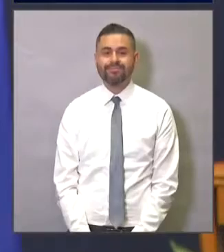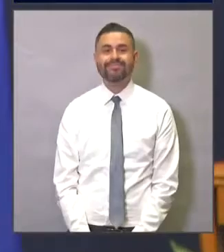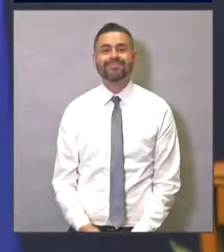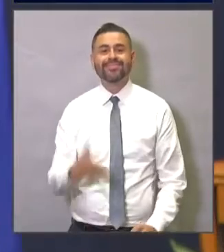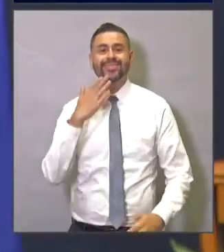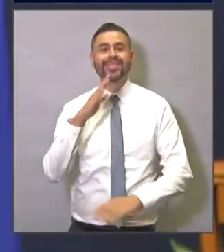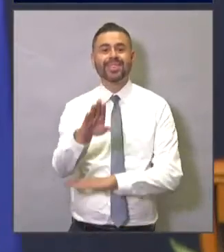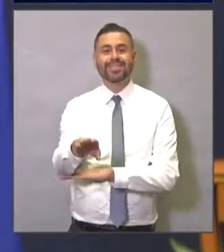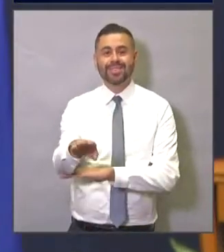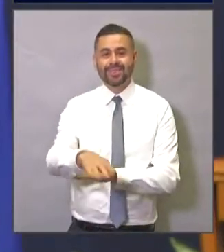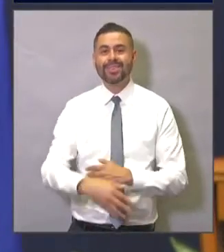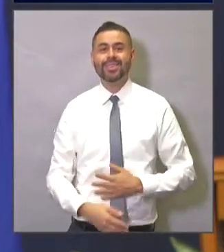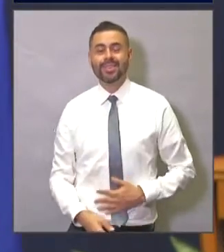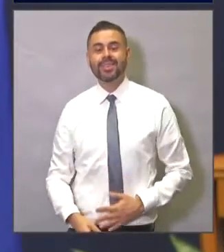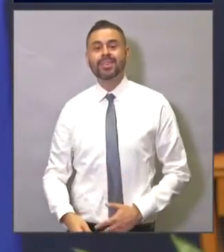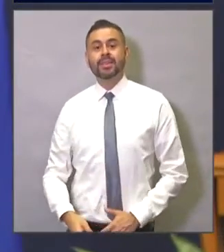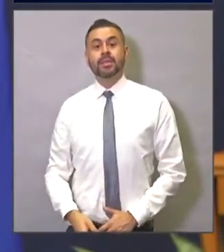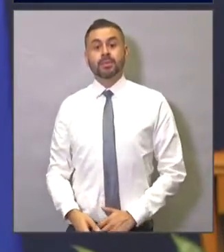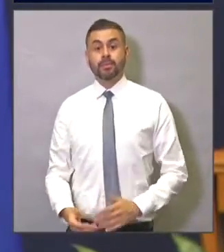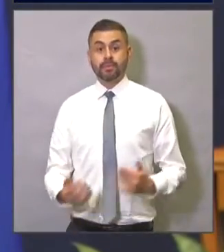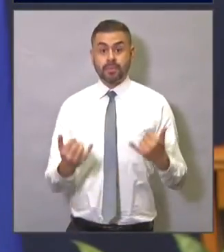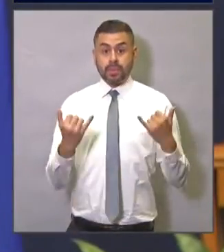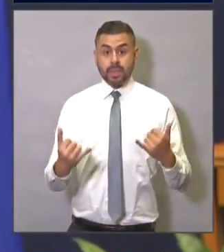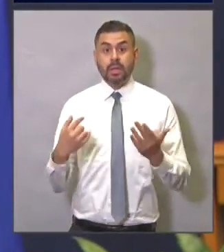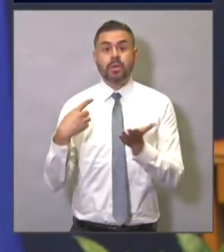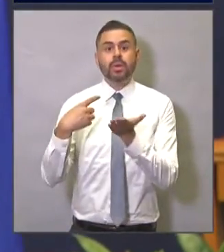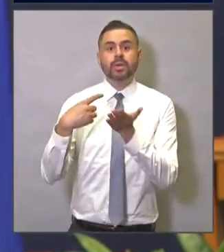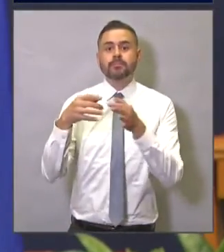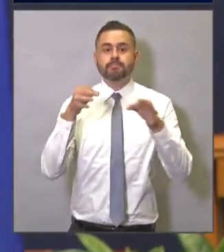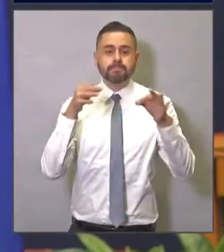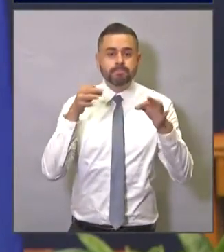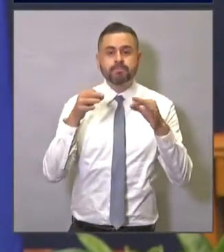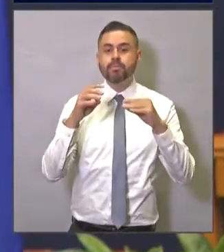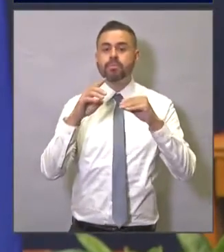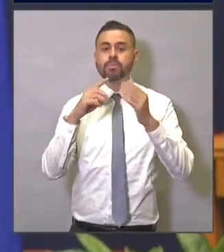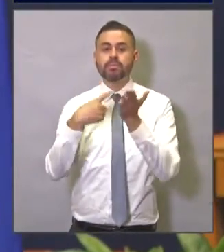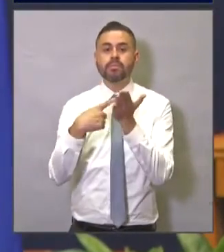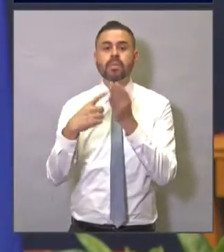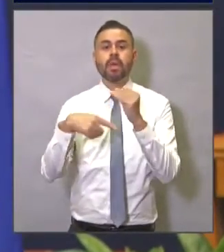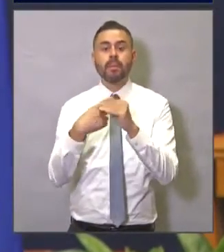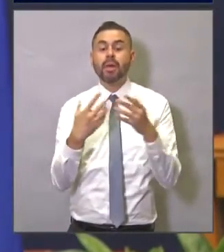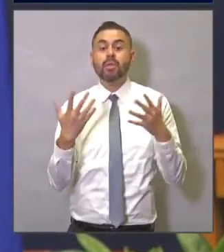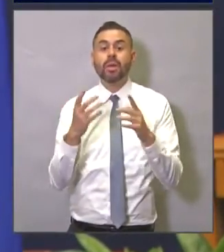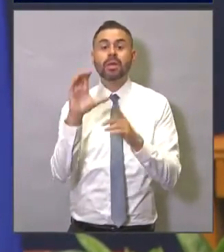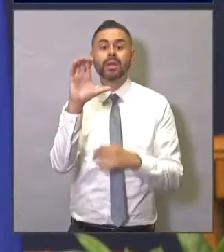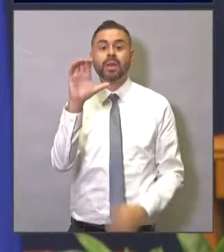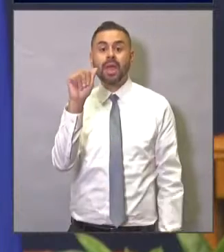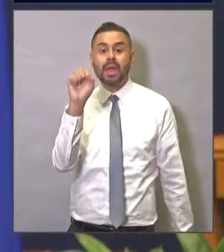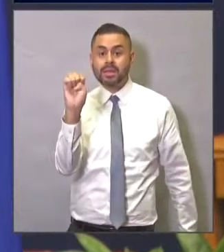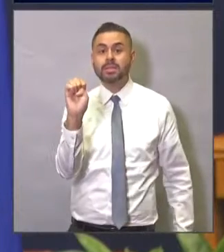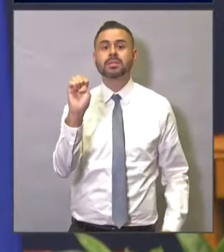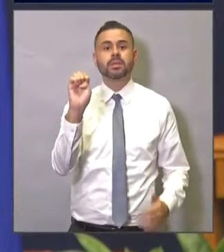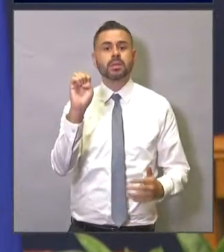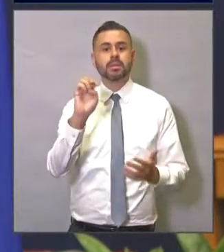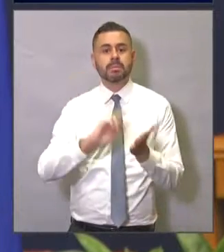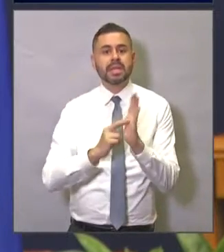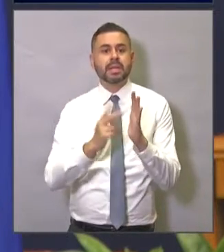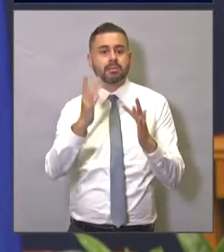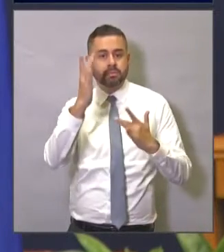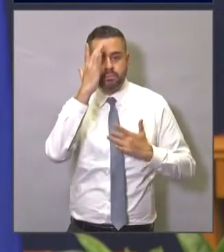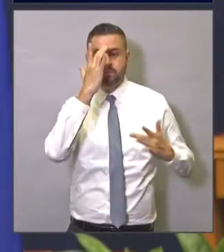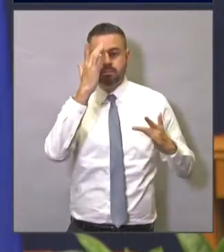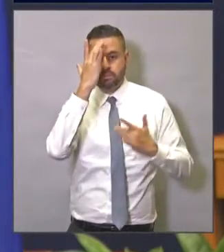Buenas tardes. Hoy les pondremos al día sobre las altas cifras de casos, hospitalizaciones